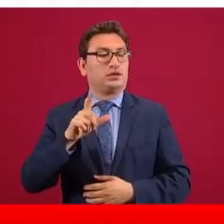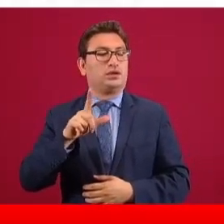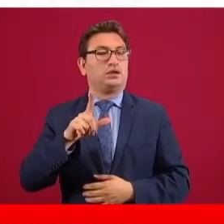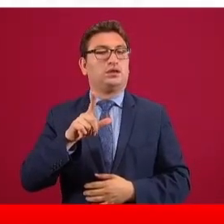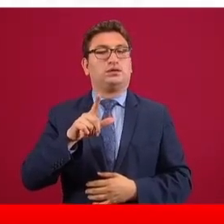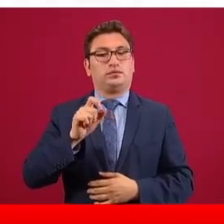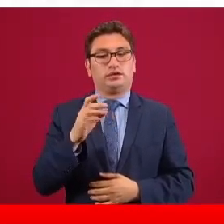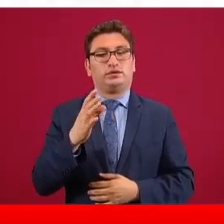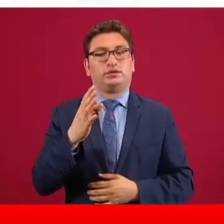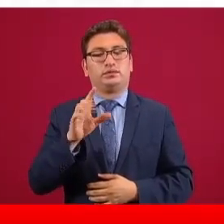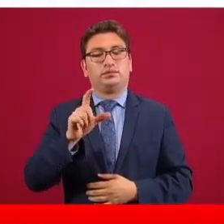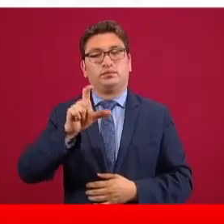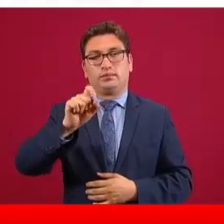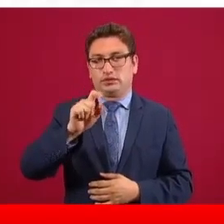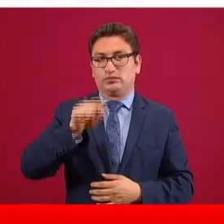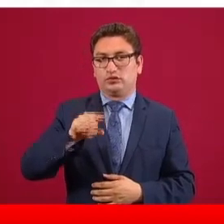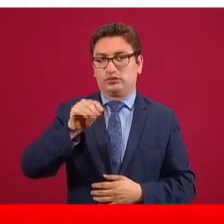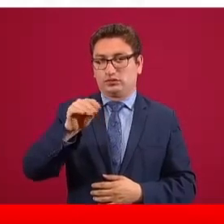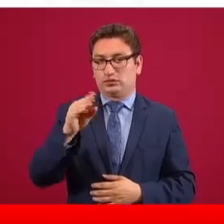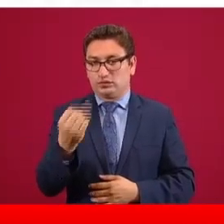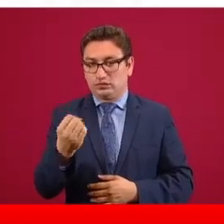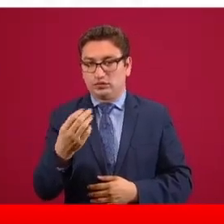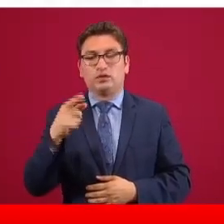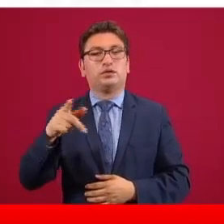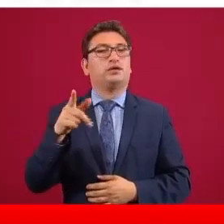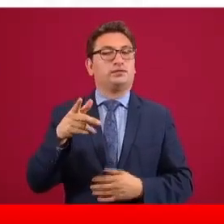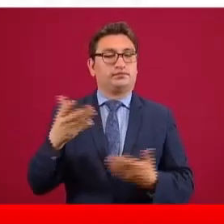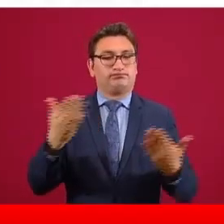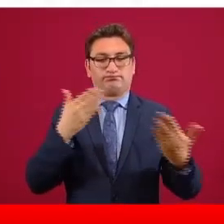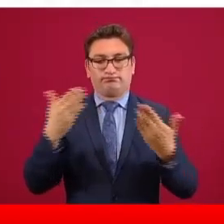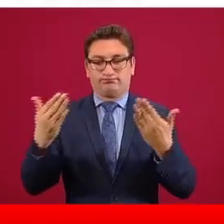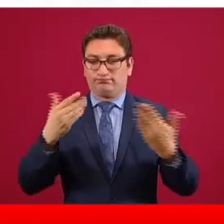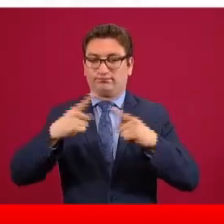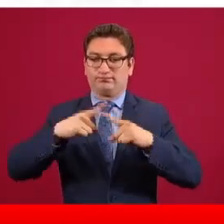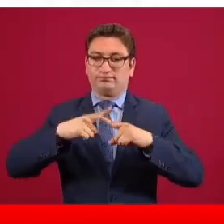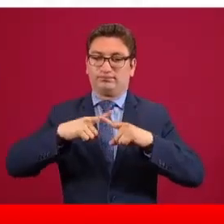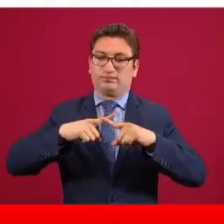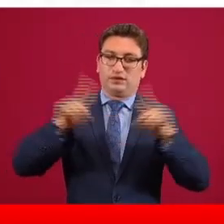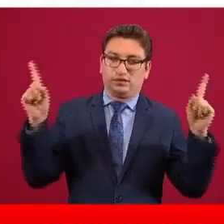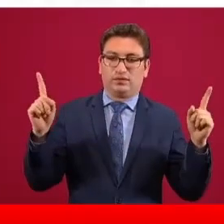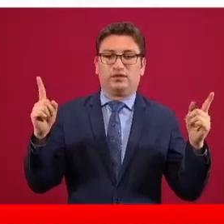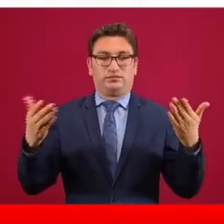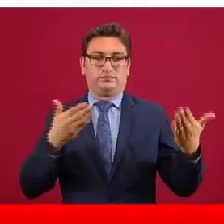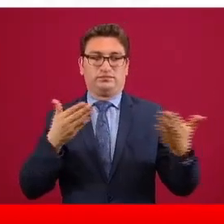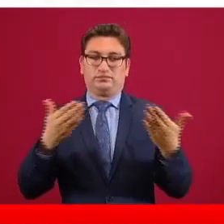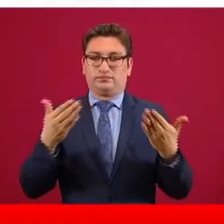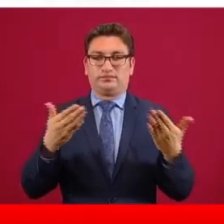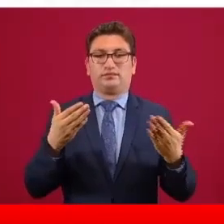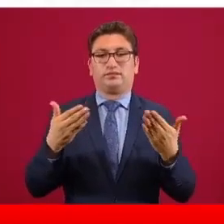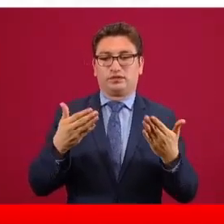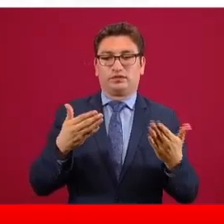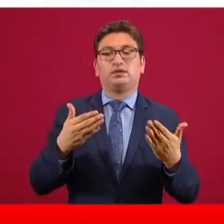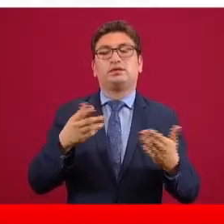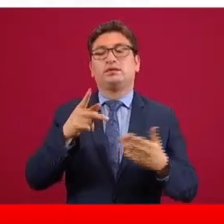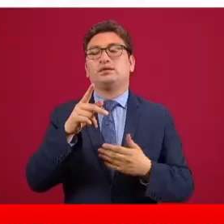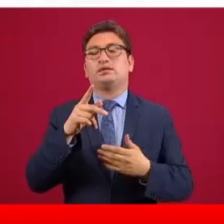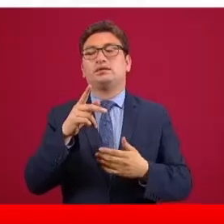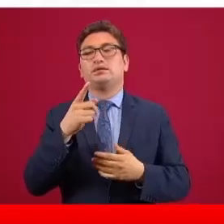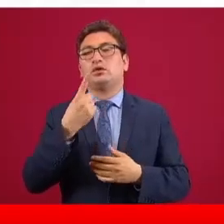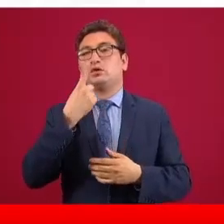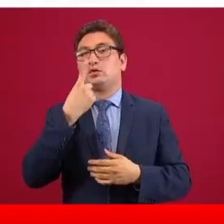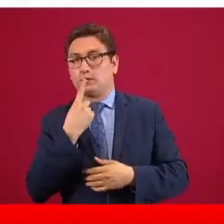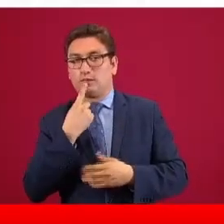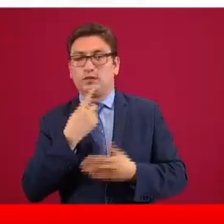San Pedro, Tlaquepaque, Jalisco. Vean la gran diferencia que hay, mucho más marcada en premium que